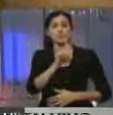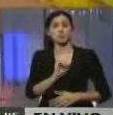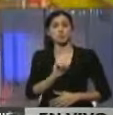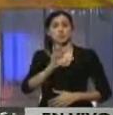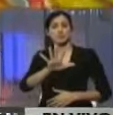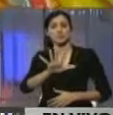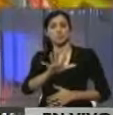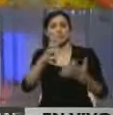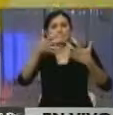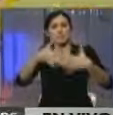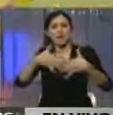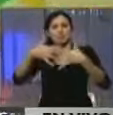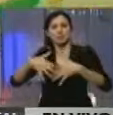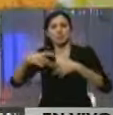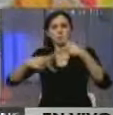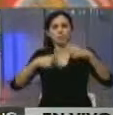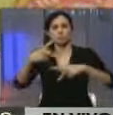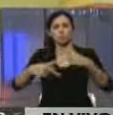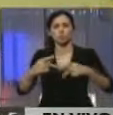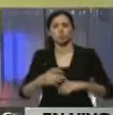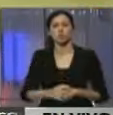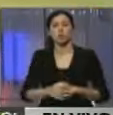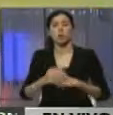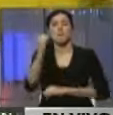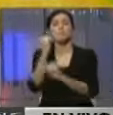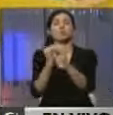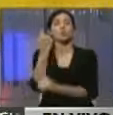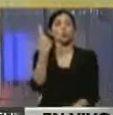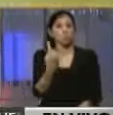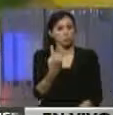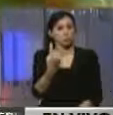105 plantas productivas del motor número uno,